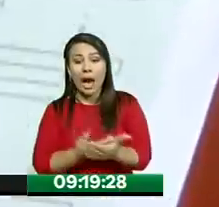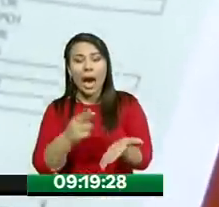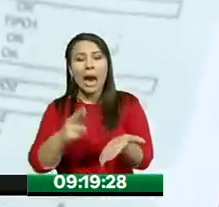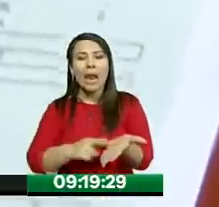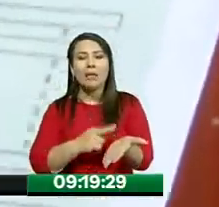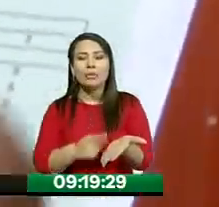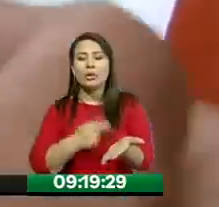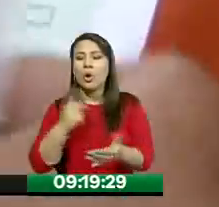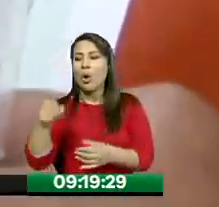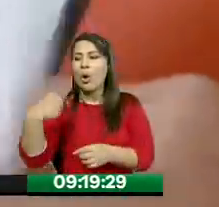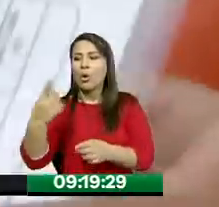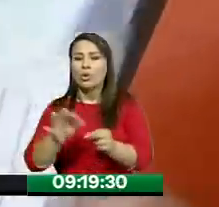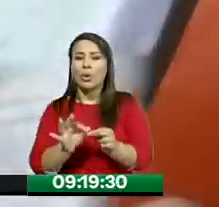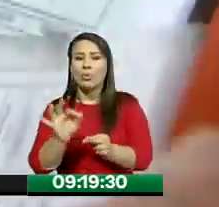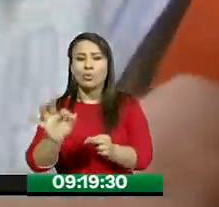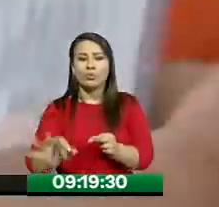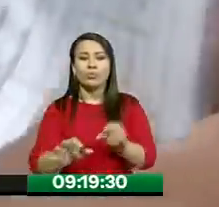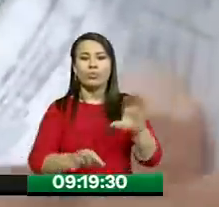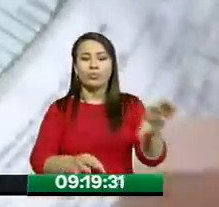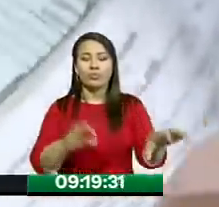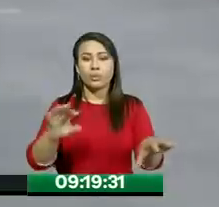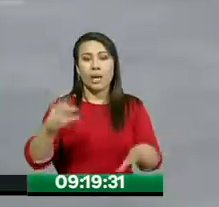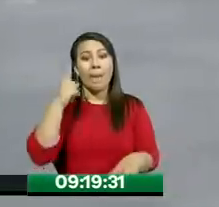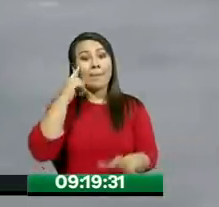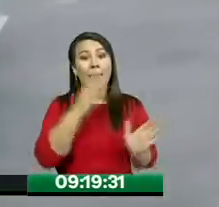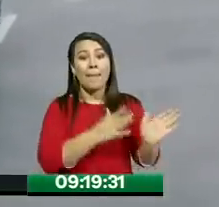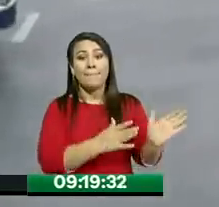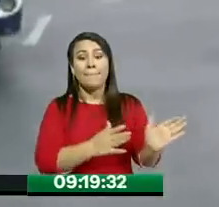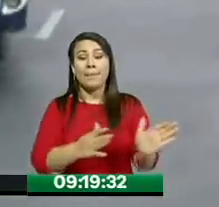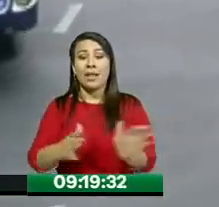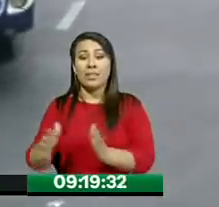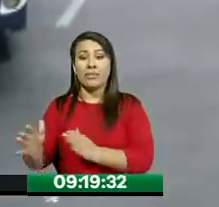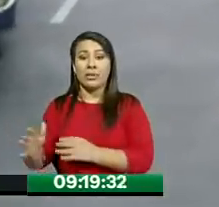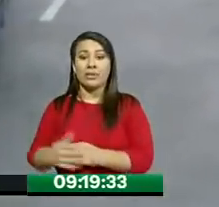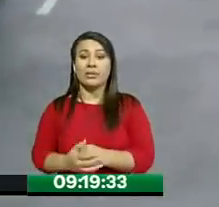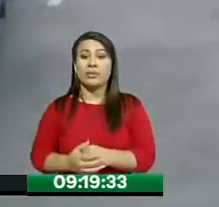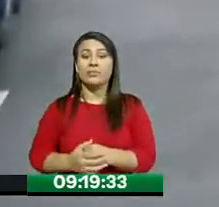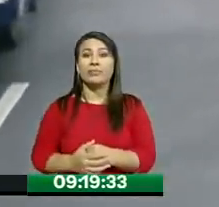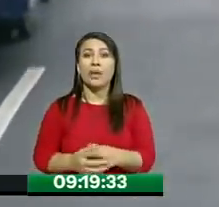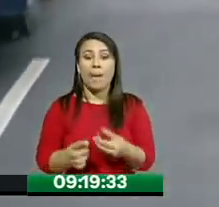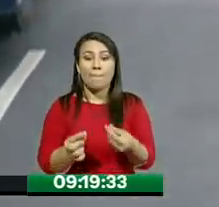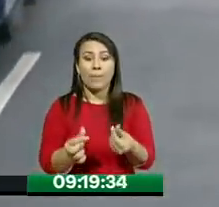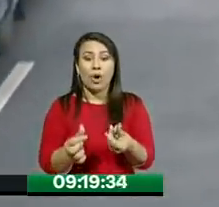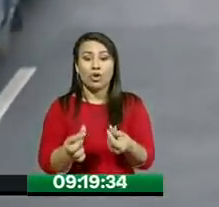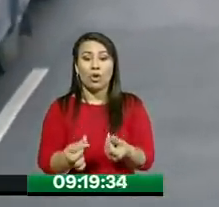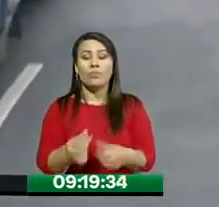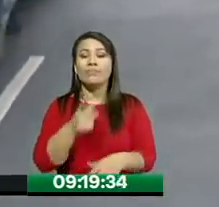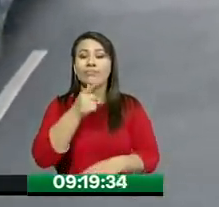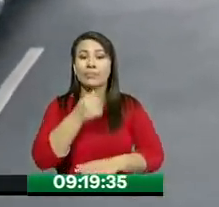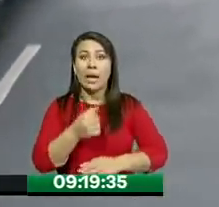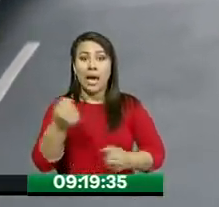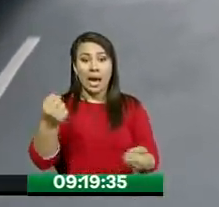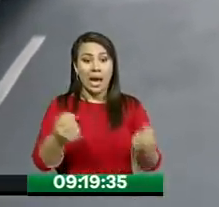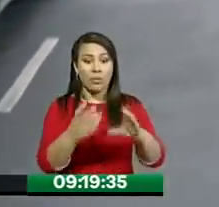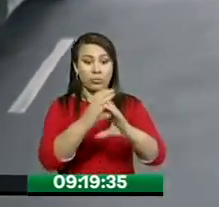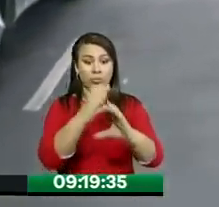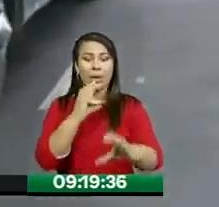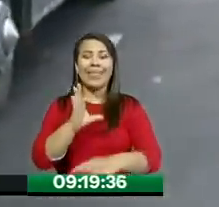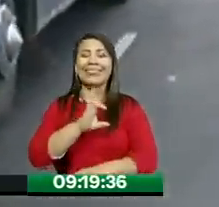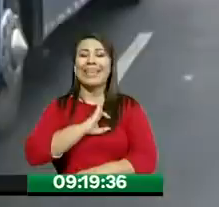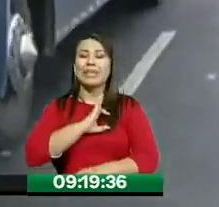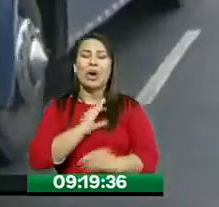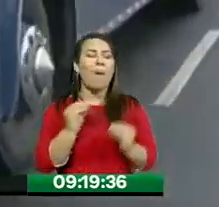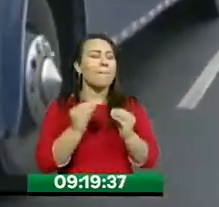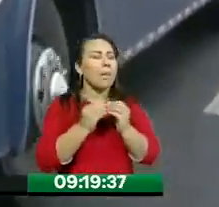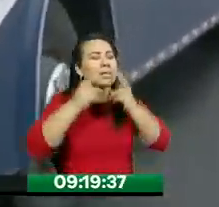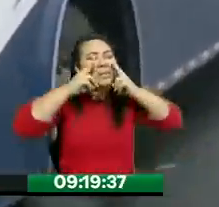donde nació alias Guacho. Por acá su nombre para nadie le suena extraño. Su gente evita hablar de las actividades ilegales. Pero nuestra gente se dedica a